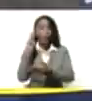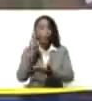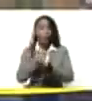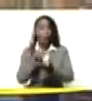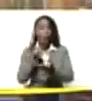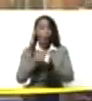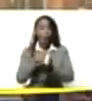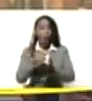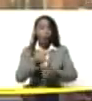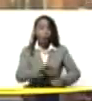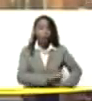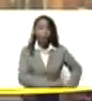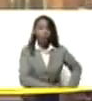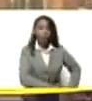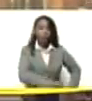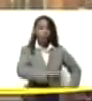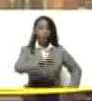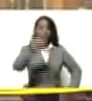y de todas